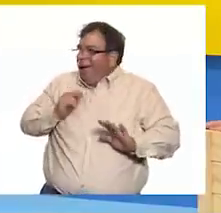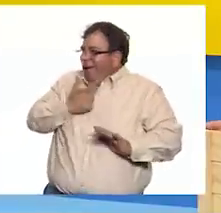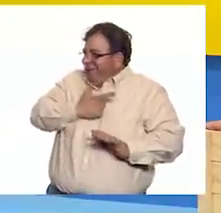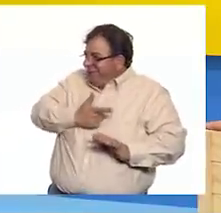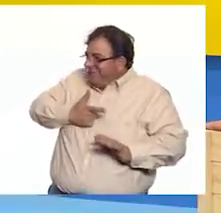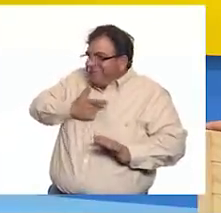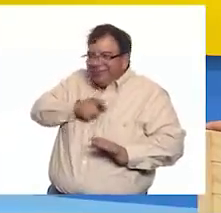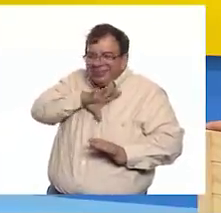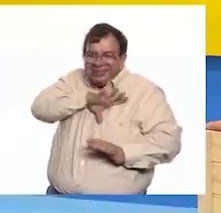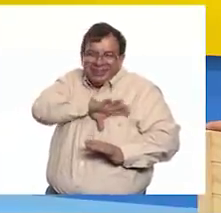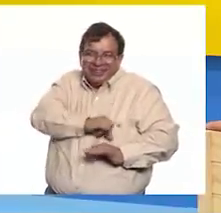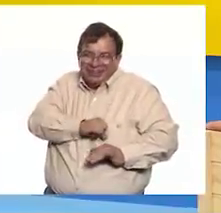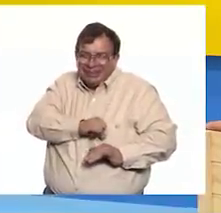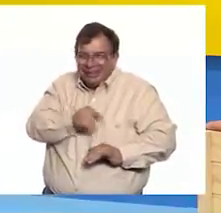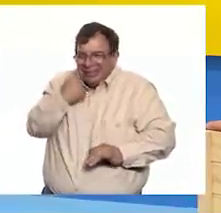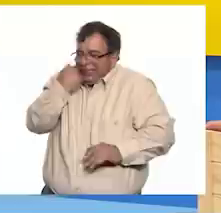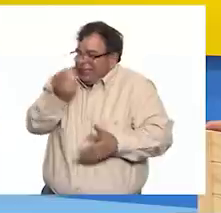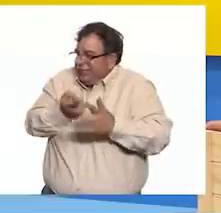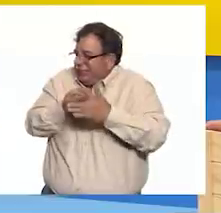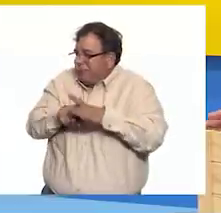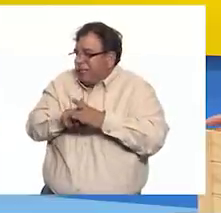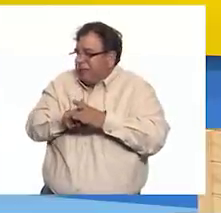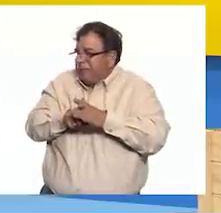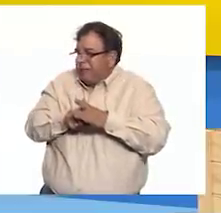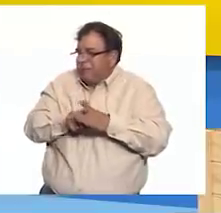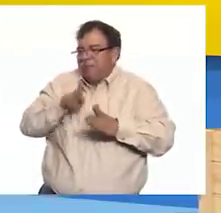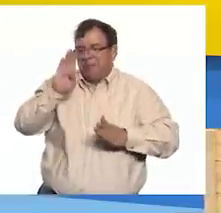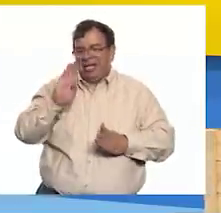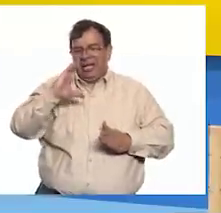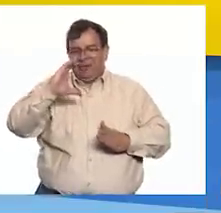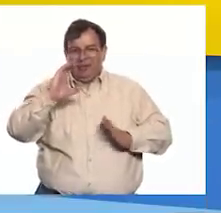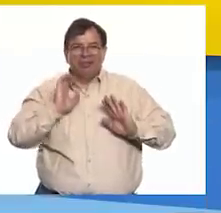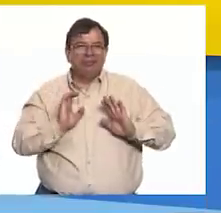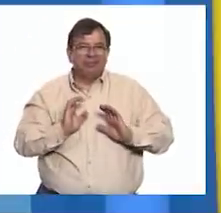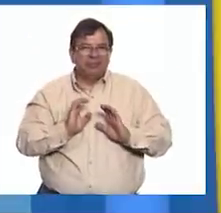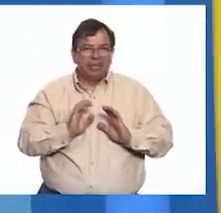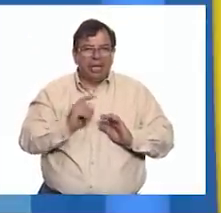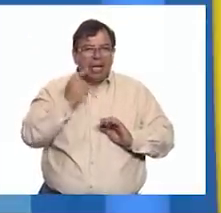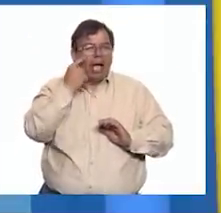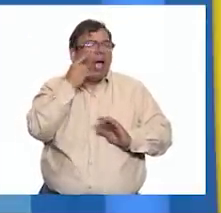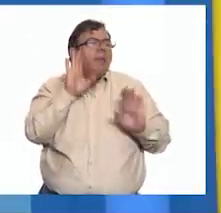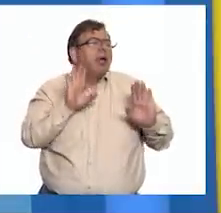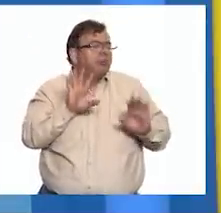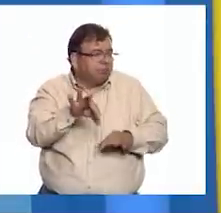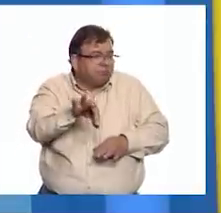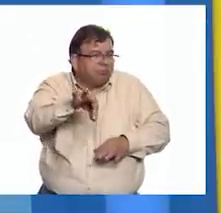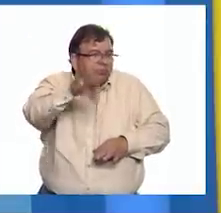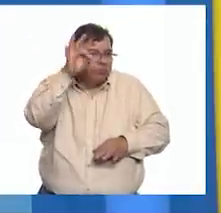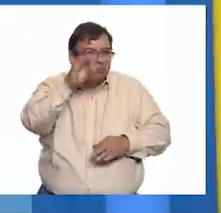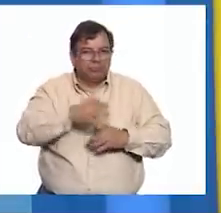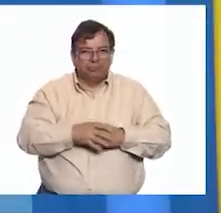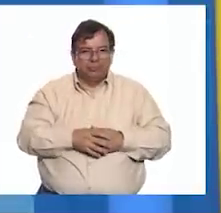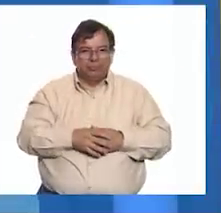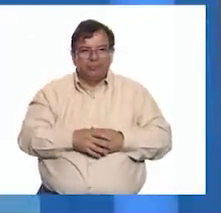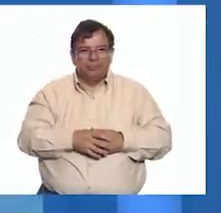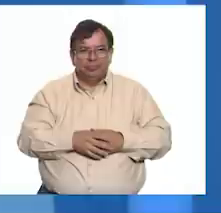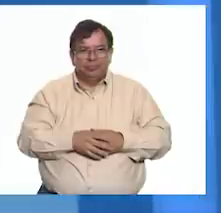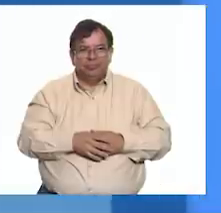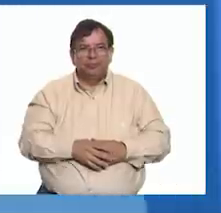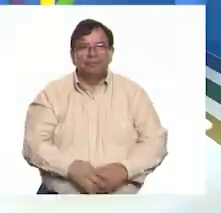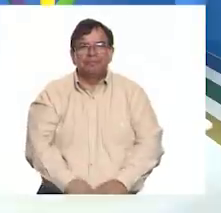y quiero empezar con Baja California. A ver, veamos si sacas esa tarjeta. Muy bien.